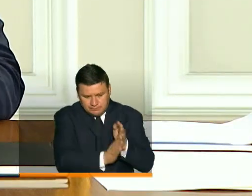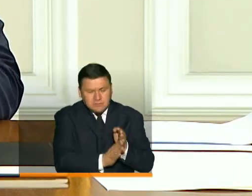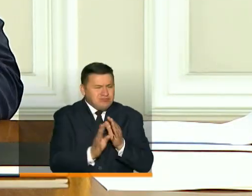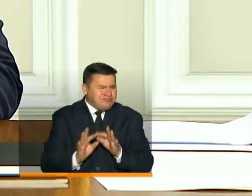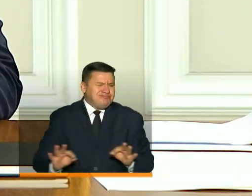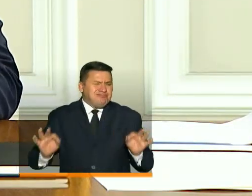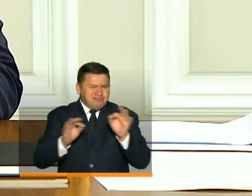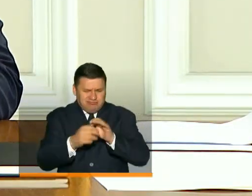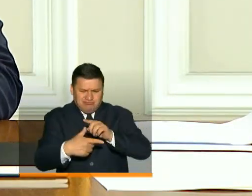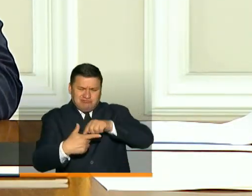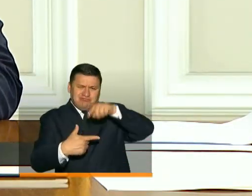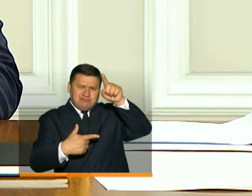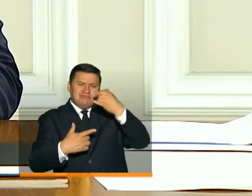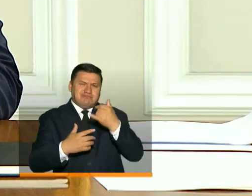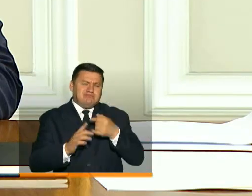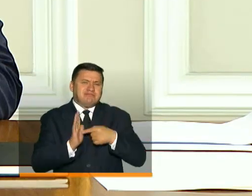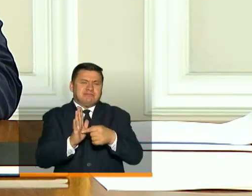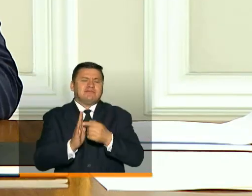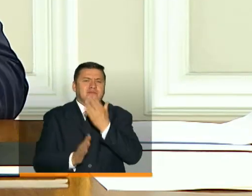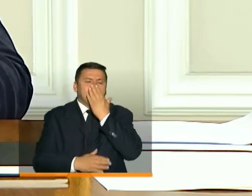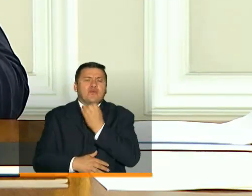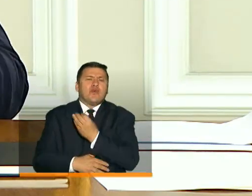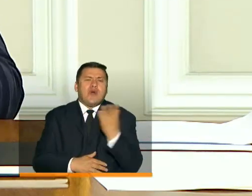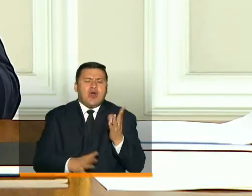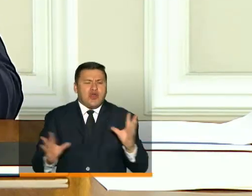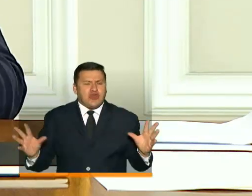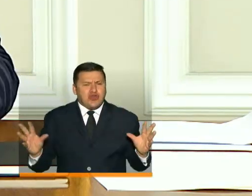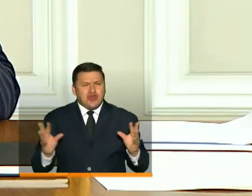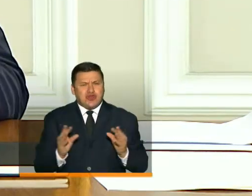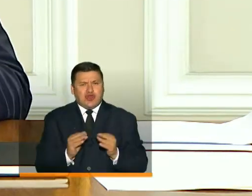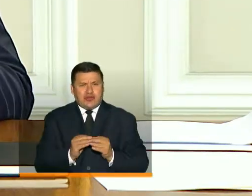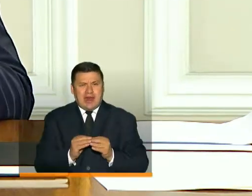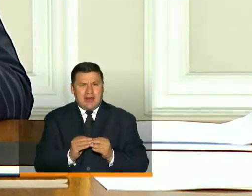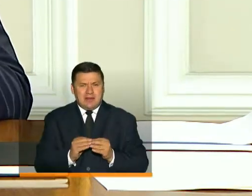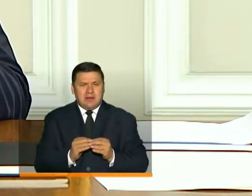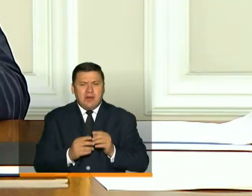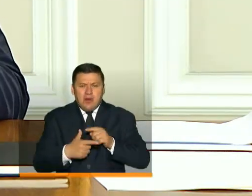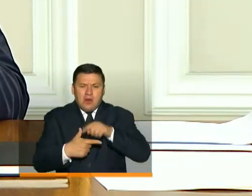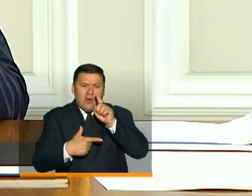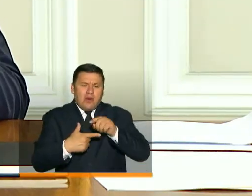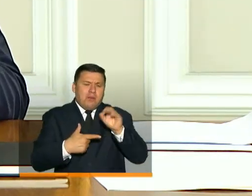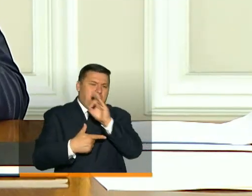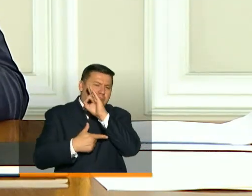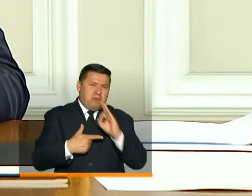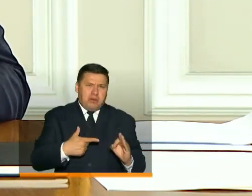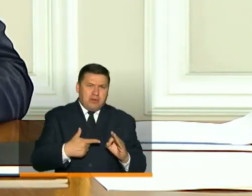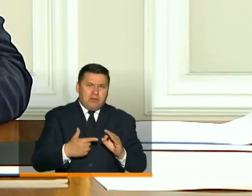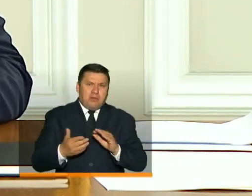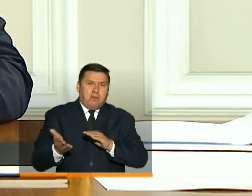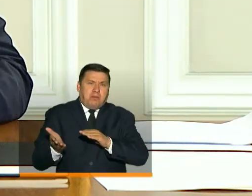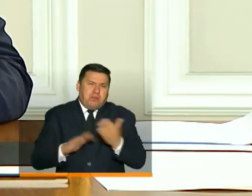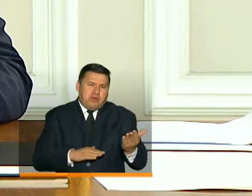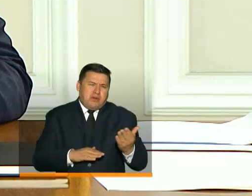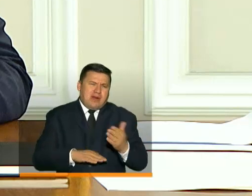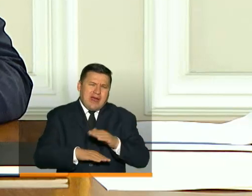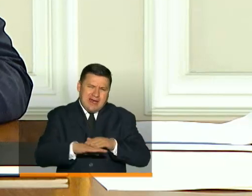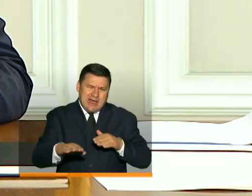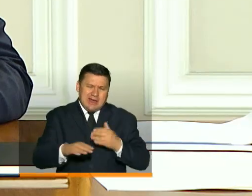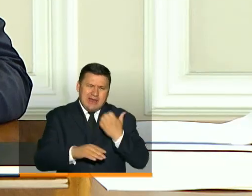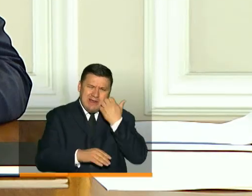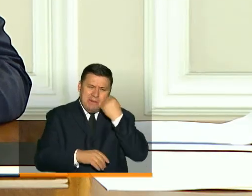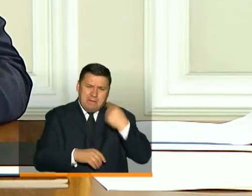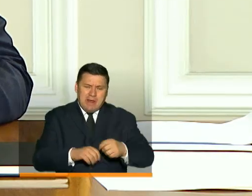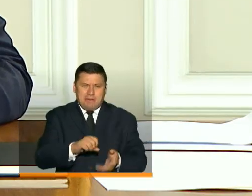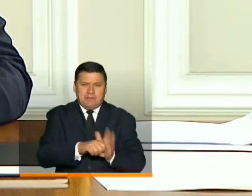es relevante, como les decía ahora, es la letalidad, es decir, del total de casos, qué porcentaje ha muerto por cuenta de esta